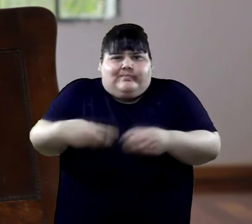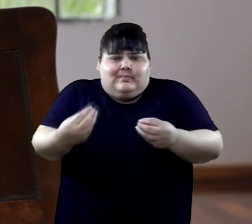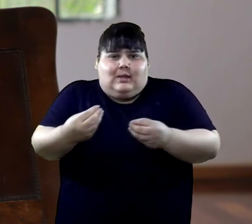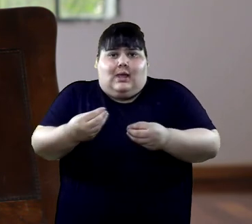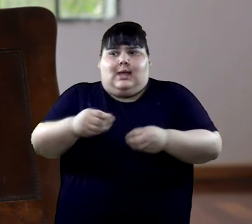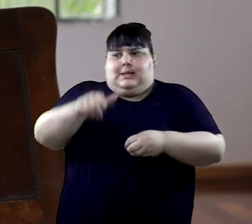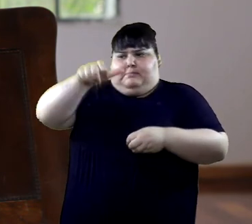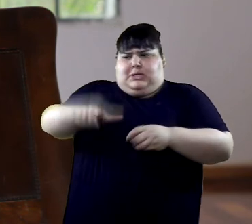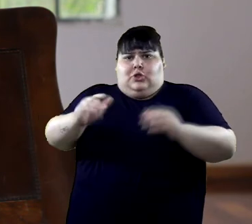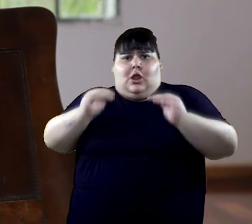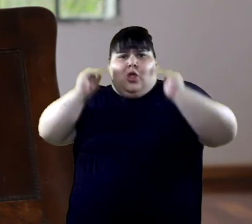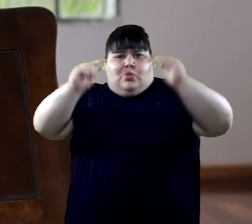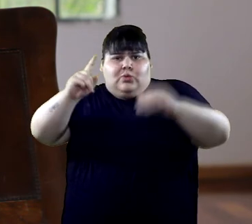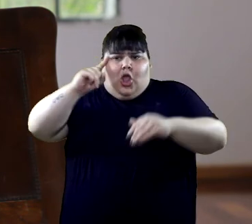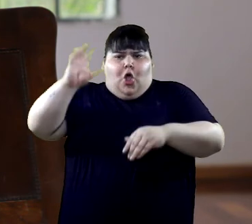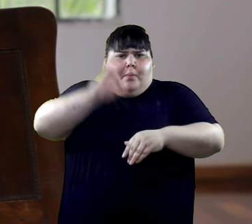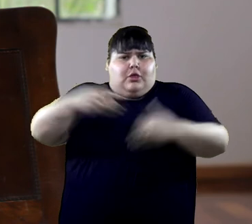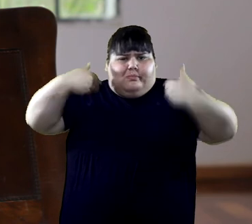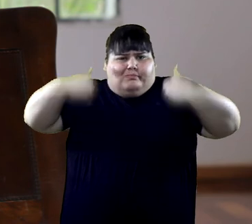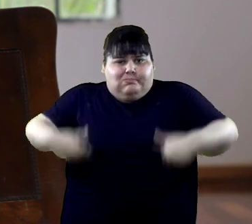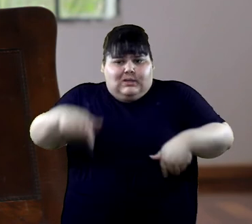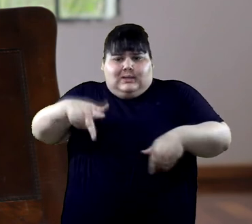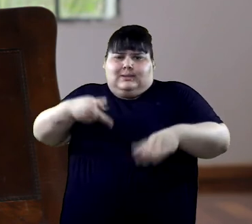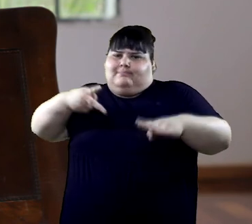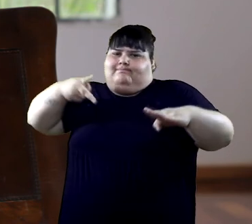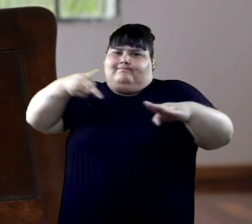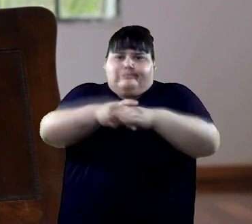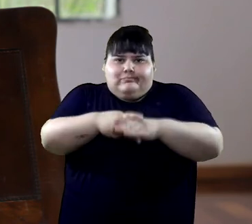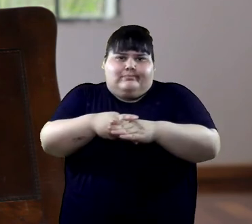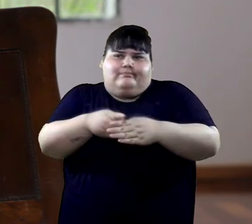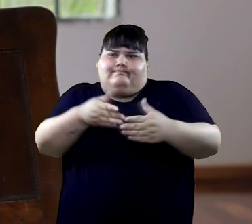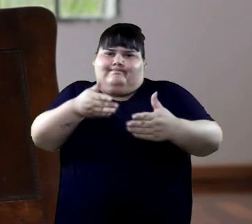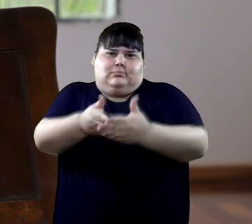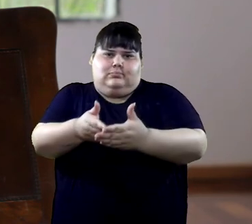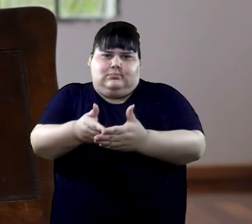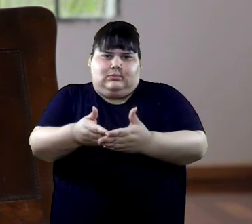posicionamiento totalmente personal fue obstaculizador o barrera.